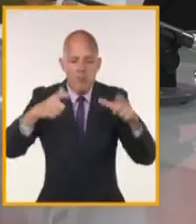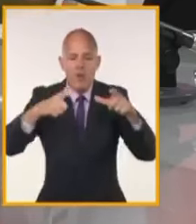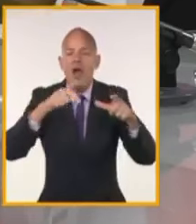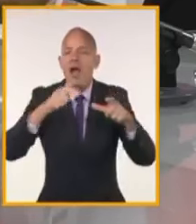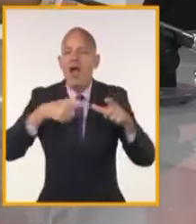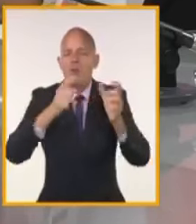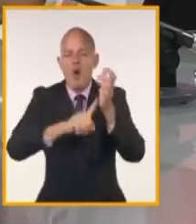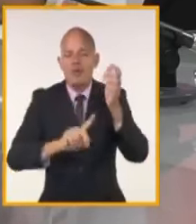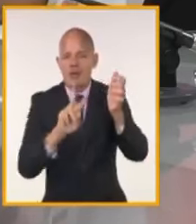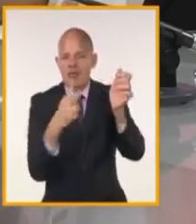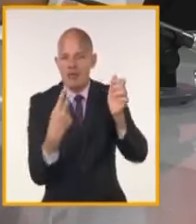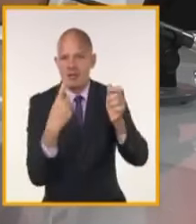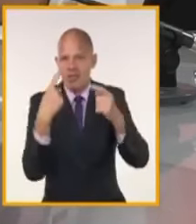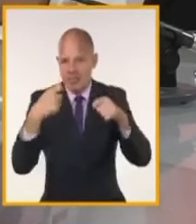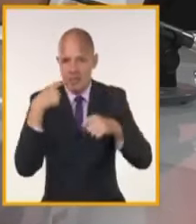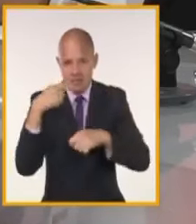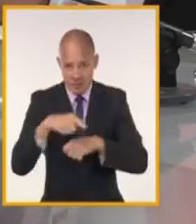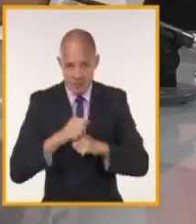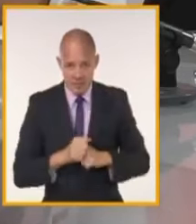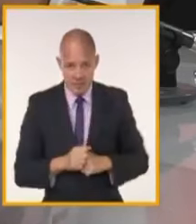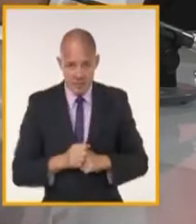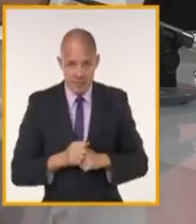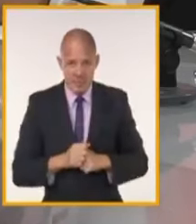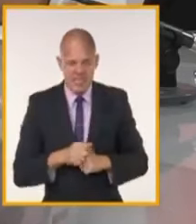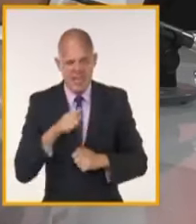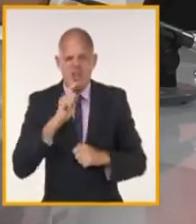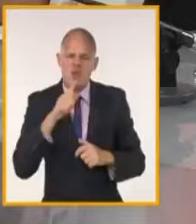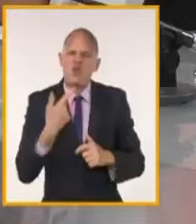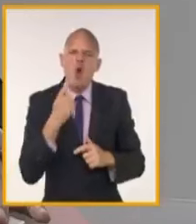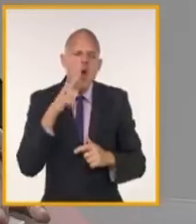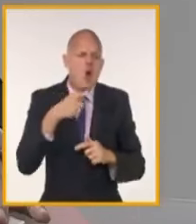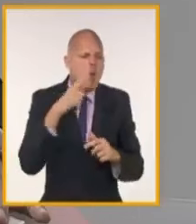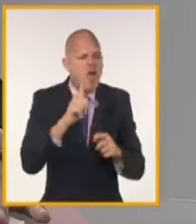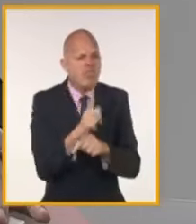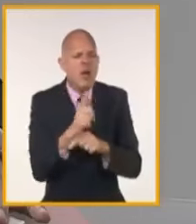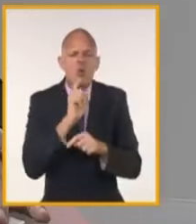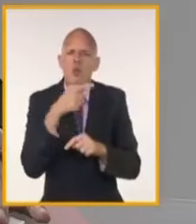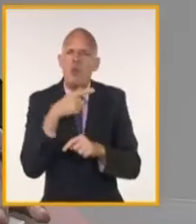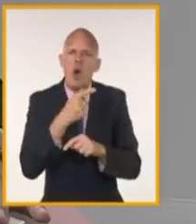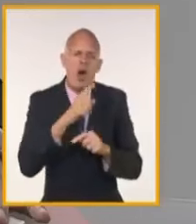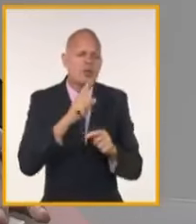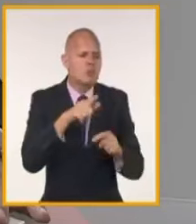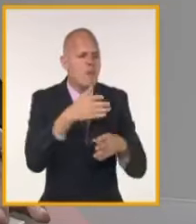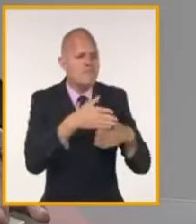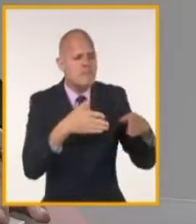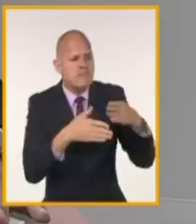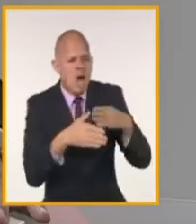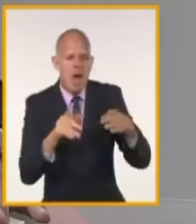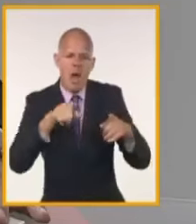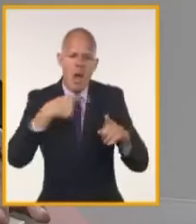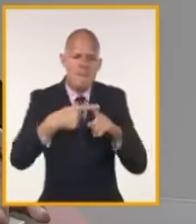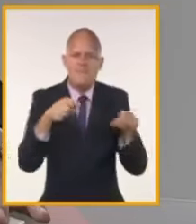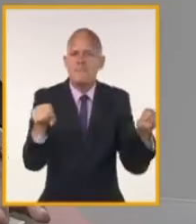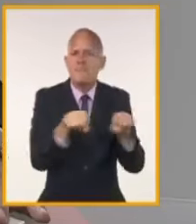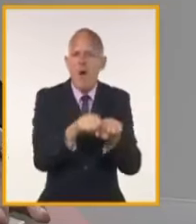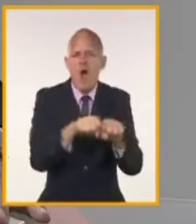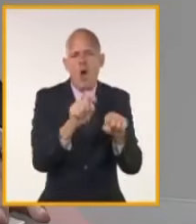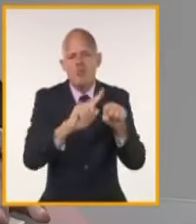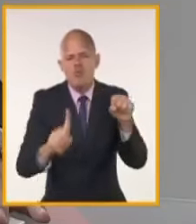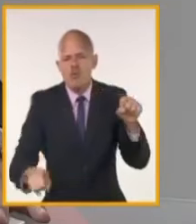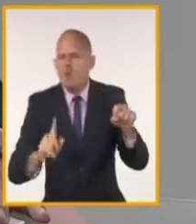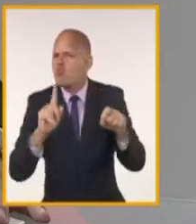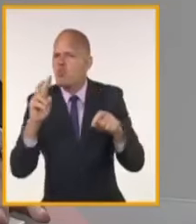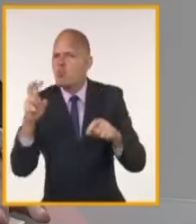instalación y que den servicio Mira te pongo un ejemplo el el parque que más rápido hemos construido